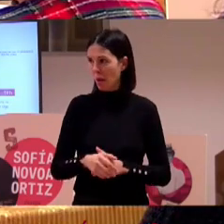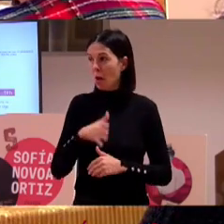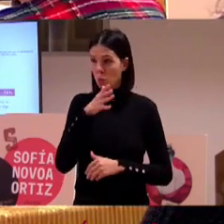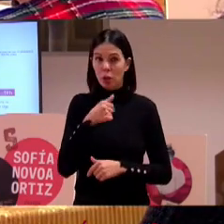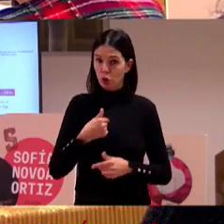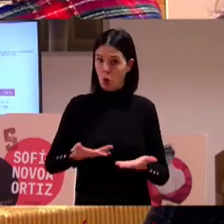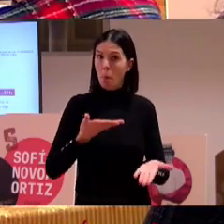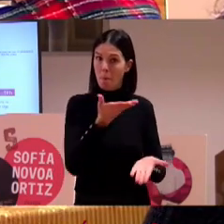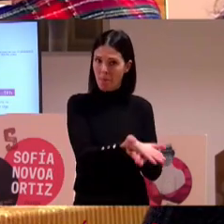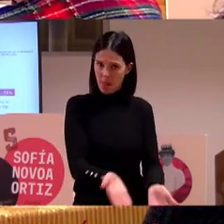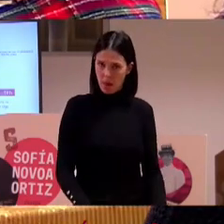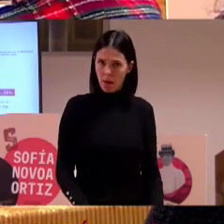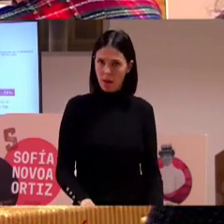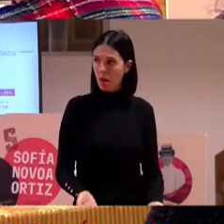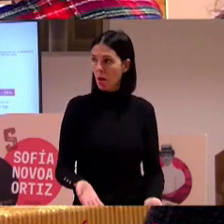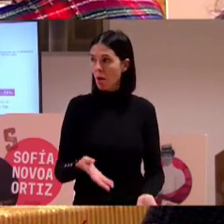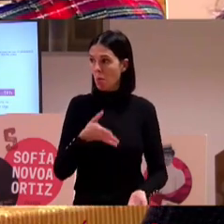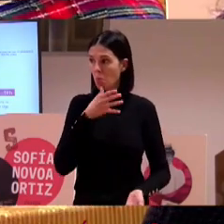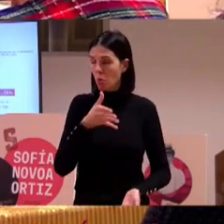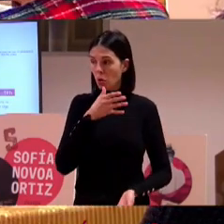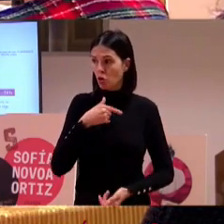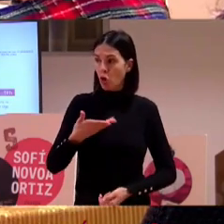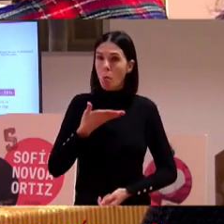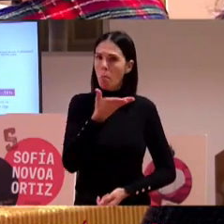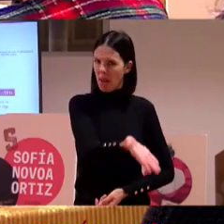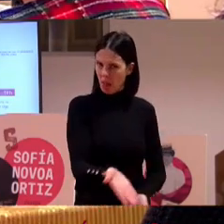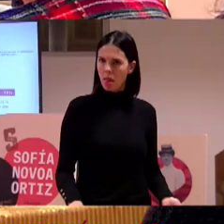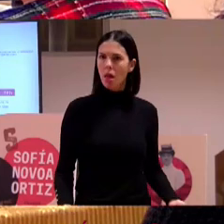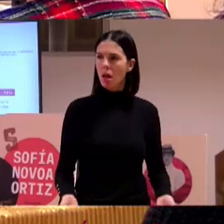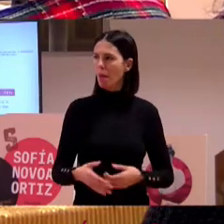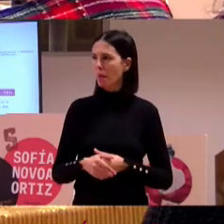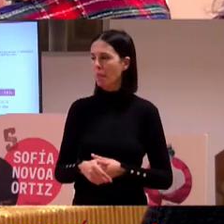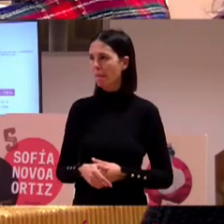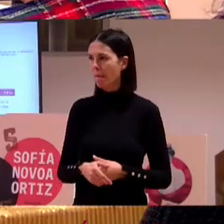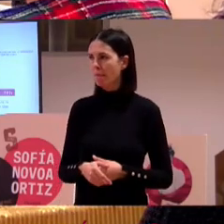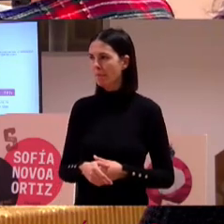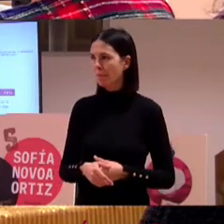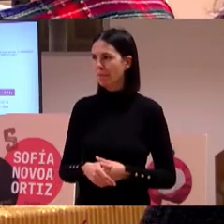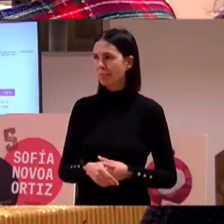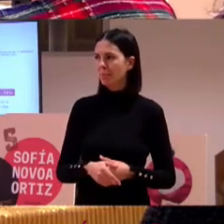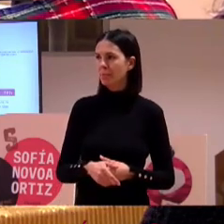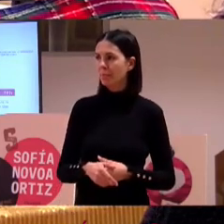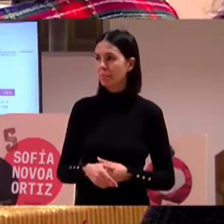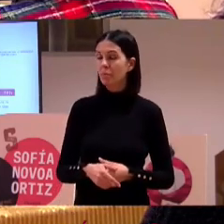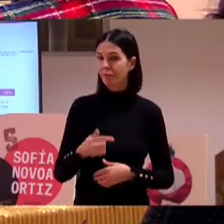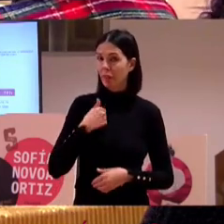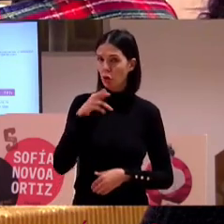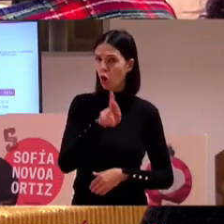pedí, y más que nada por eso. Precisamente por eso. Me lo creo perfectamente. Y